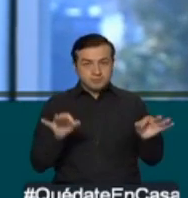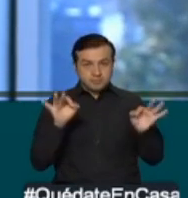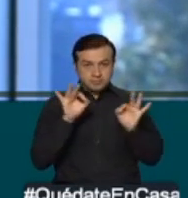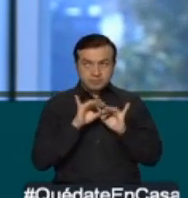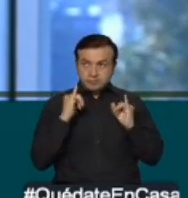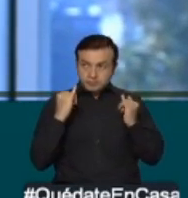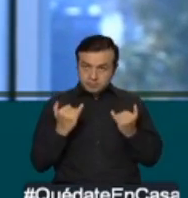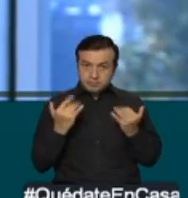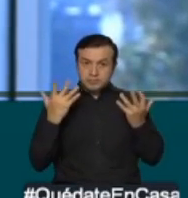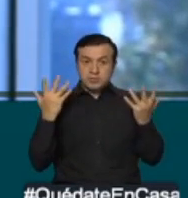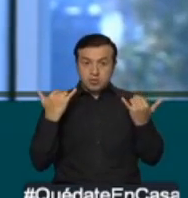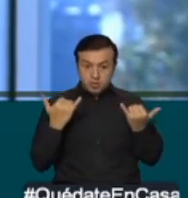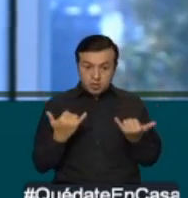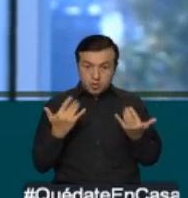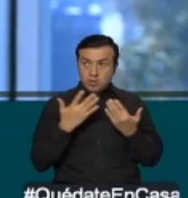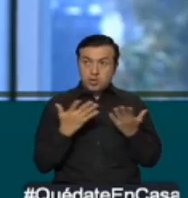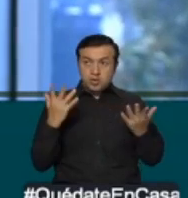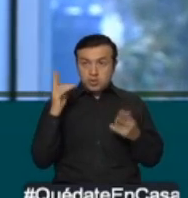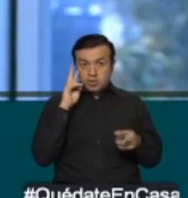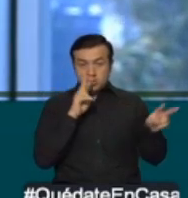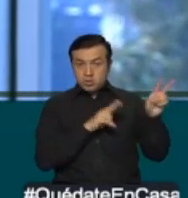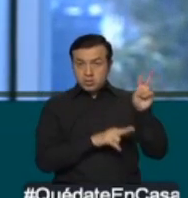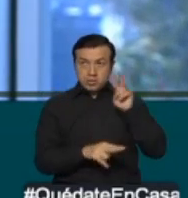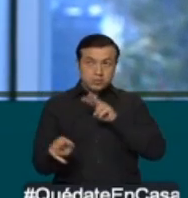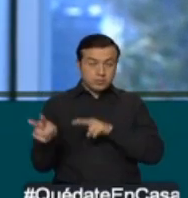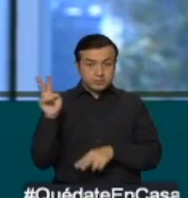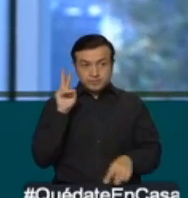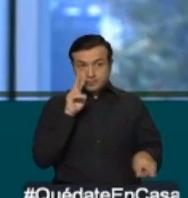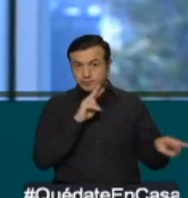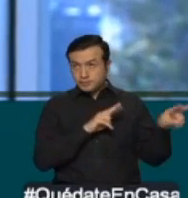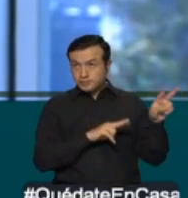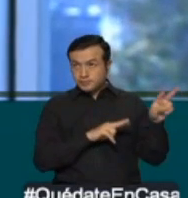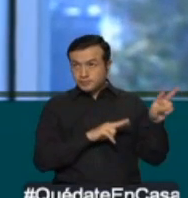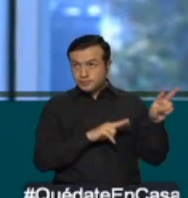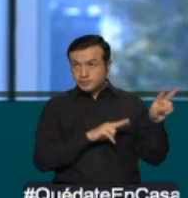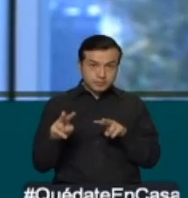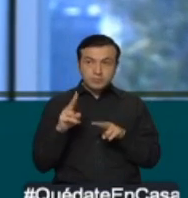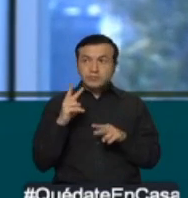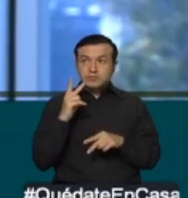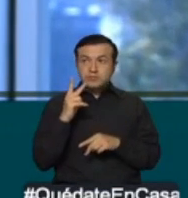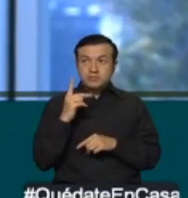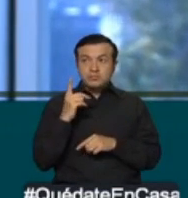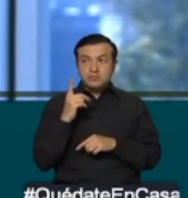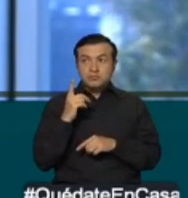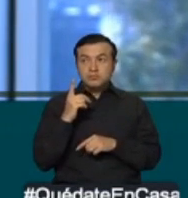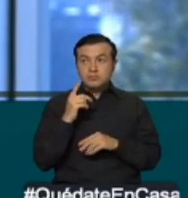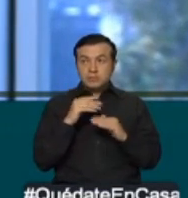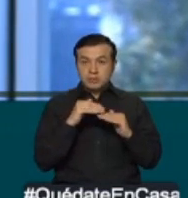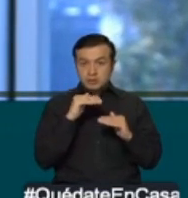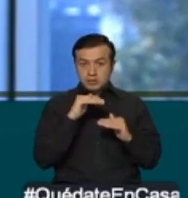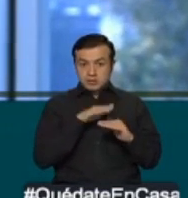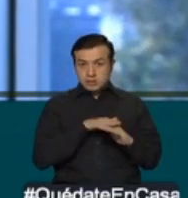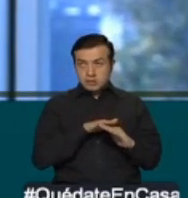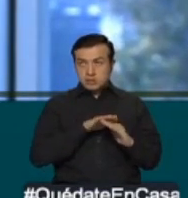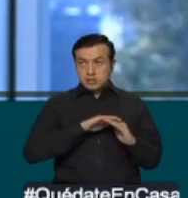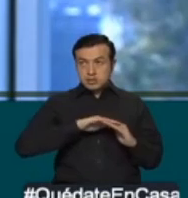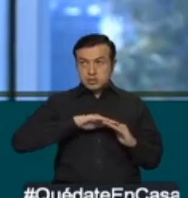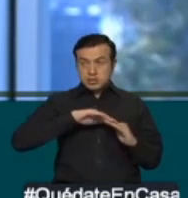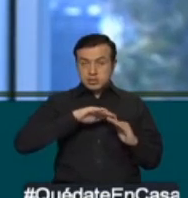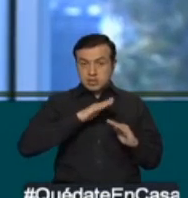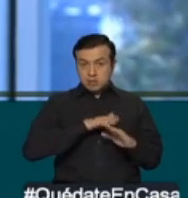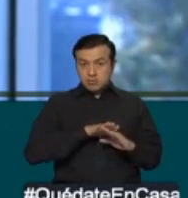en en este momento de los análisis establecidos estamos todavía en la cúspide de la